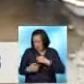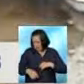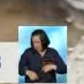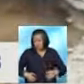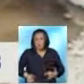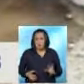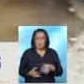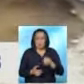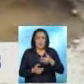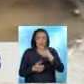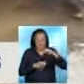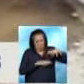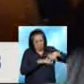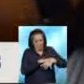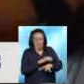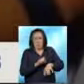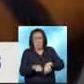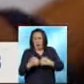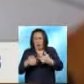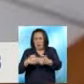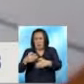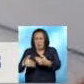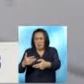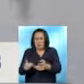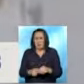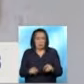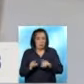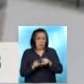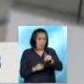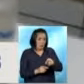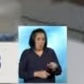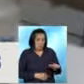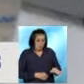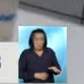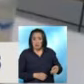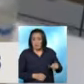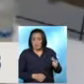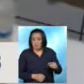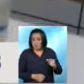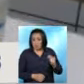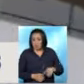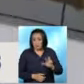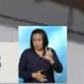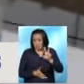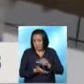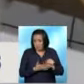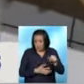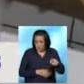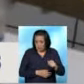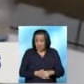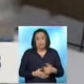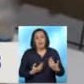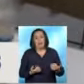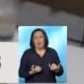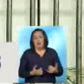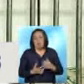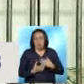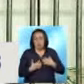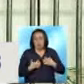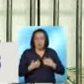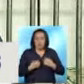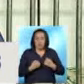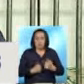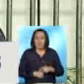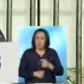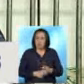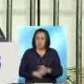ser arrastrados por el huaico. Así como esta pequeña sobreviviente de apenas 3 meses de edad que aún se recupera. También